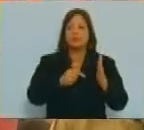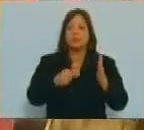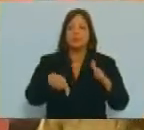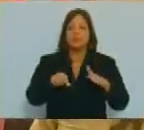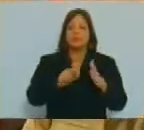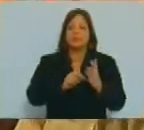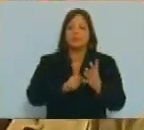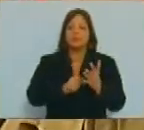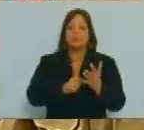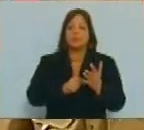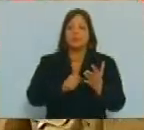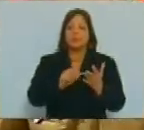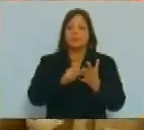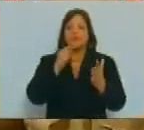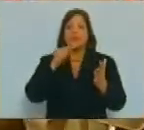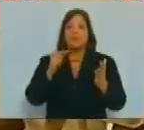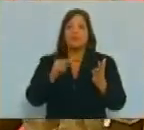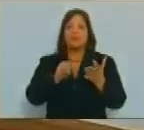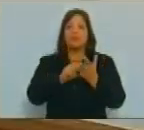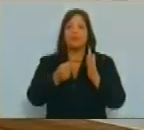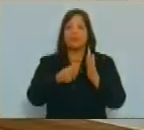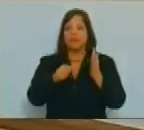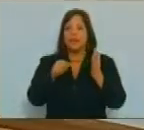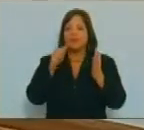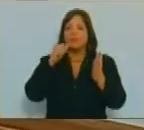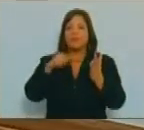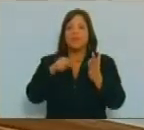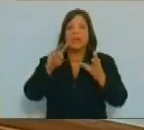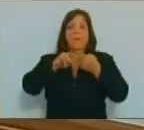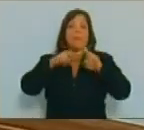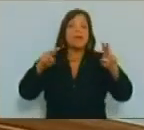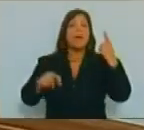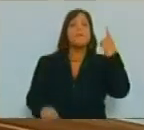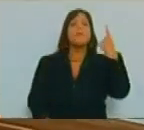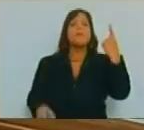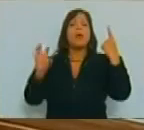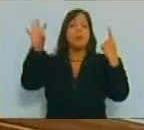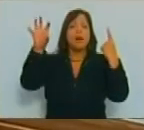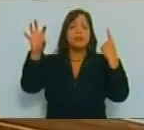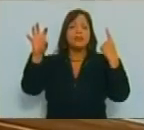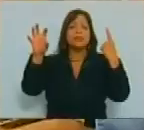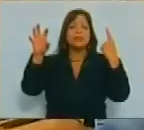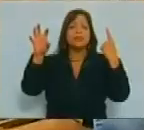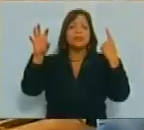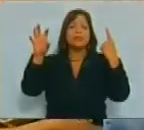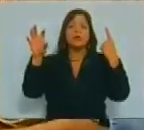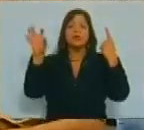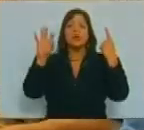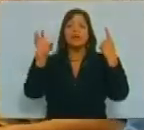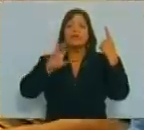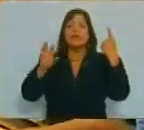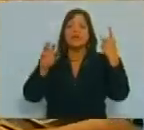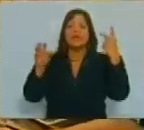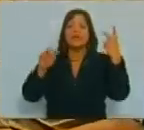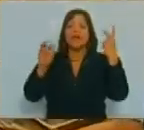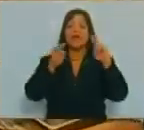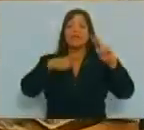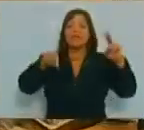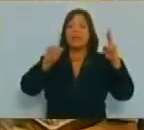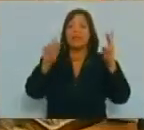generaron conmoción en el país el primer caso fue el